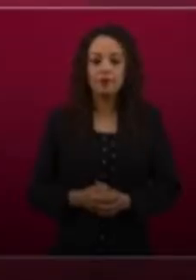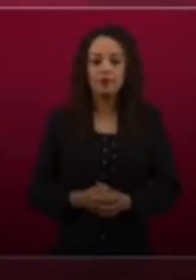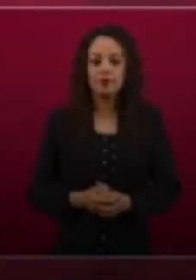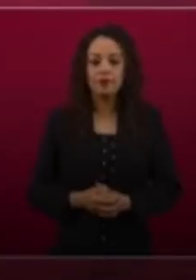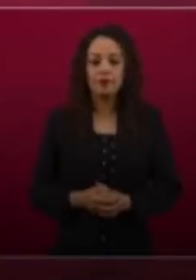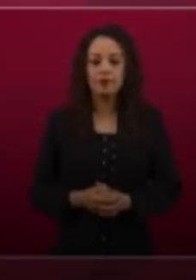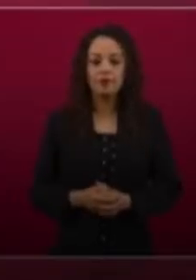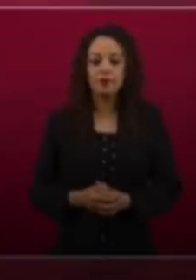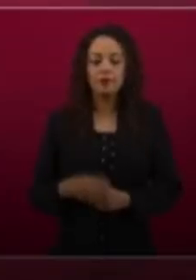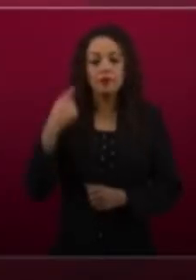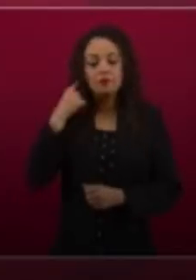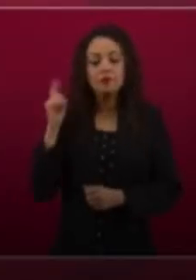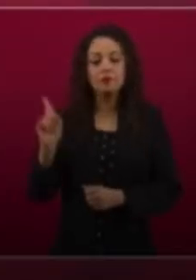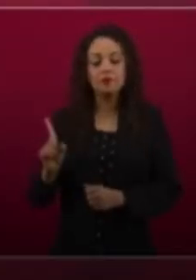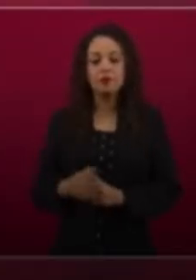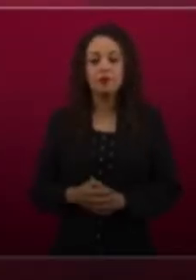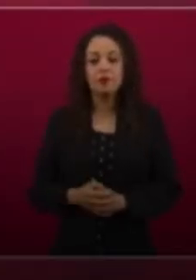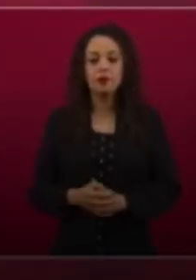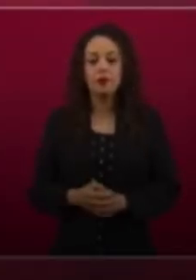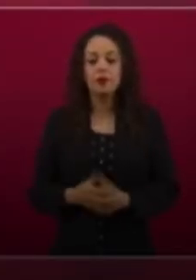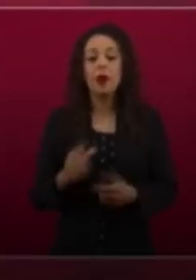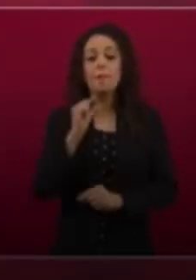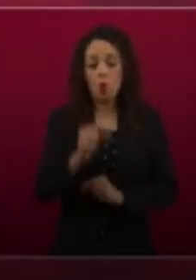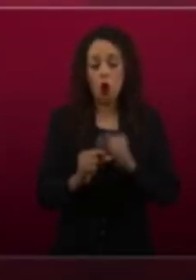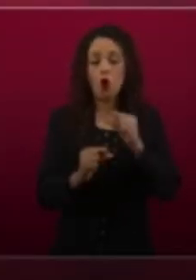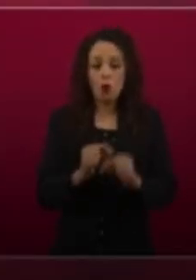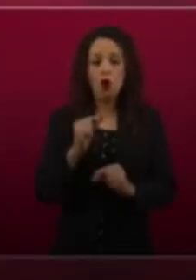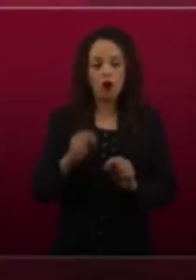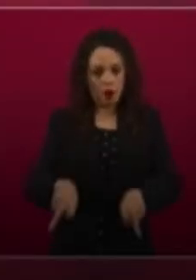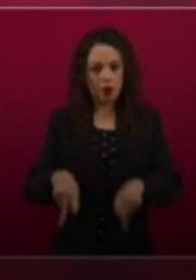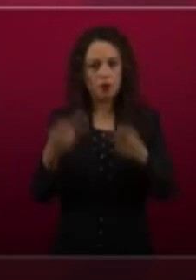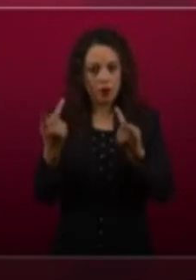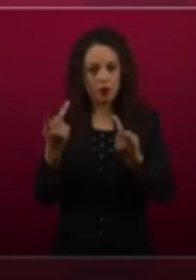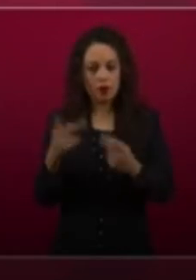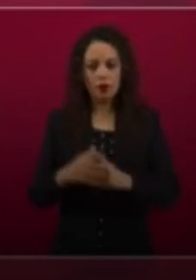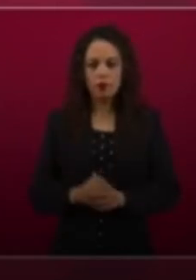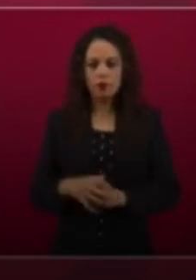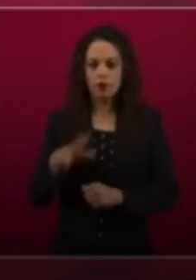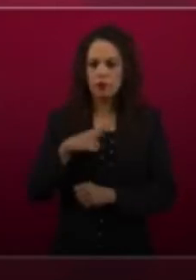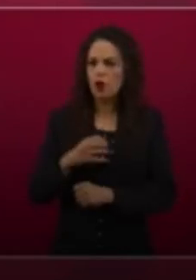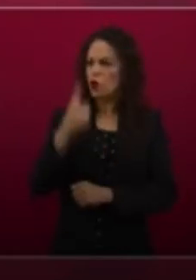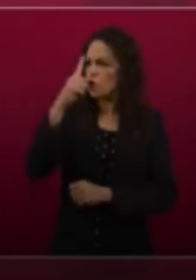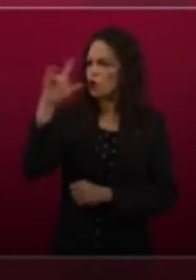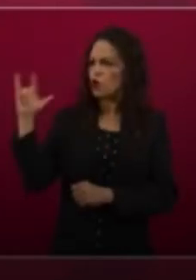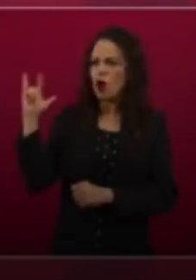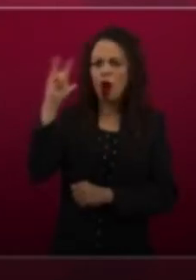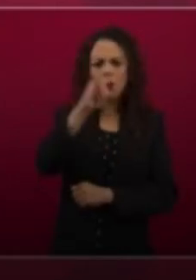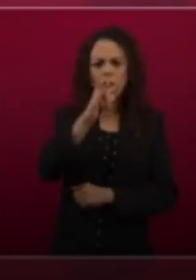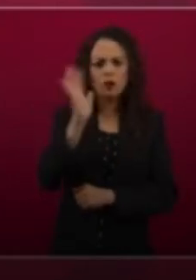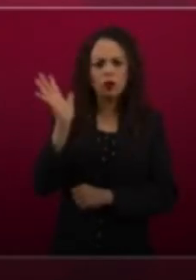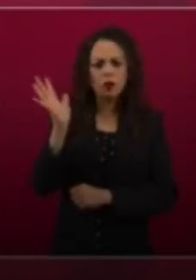Se están vendiendo poco a poco. Hay un avión que se vendió